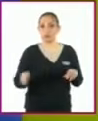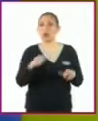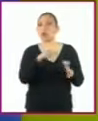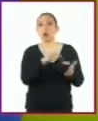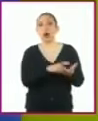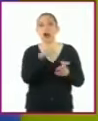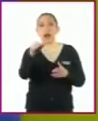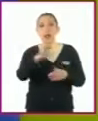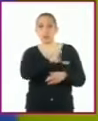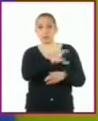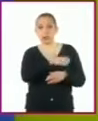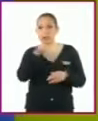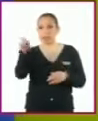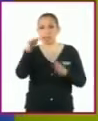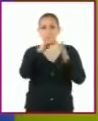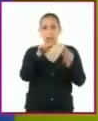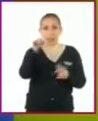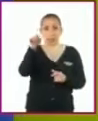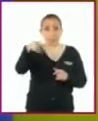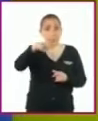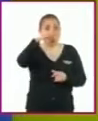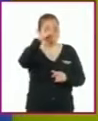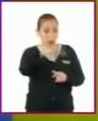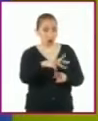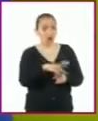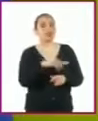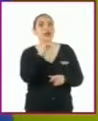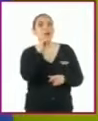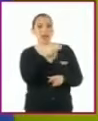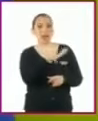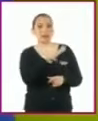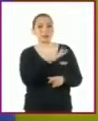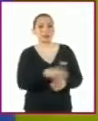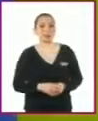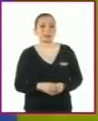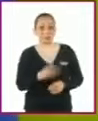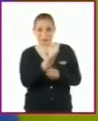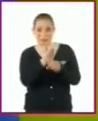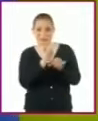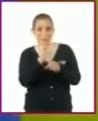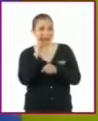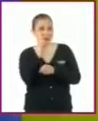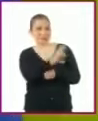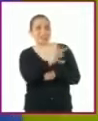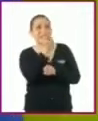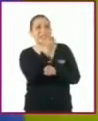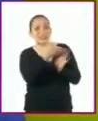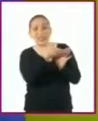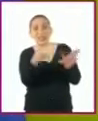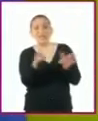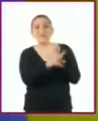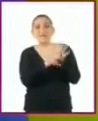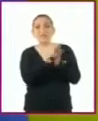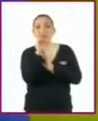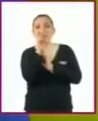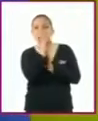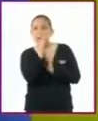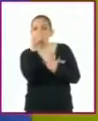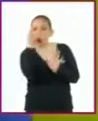encuentran en España y Francia, pero México no se queda atrás. Les invitamos a ver el siguiente video y